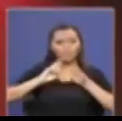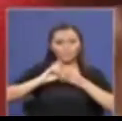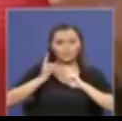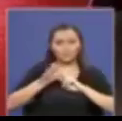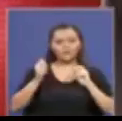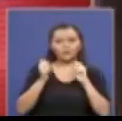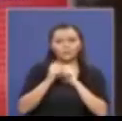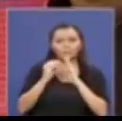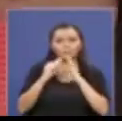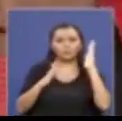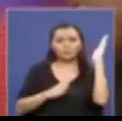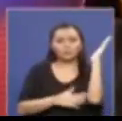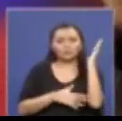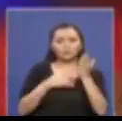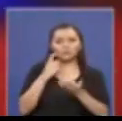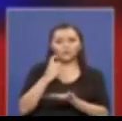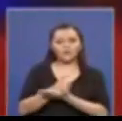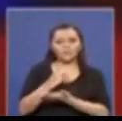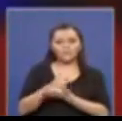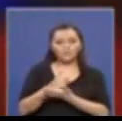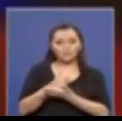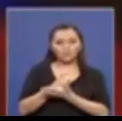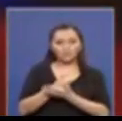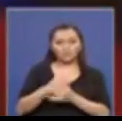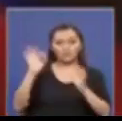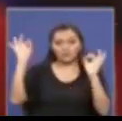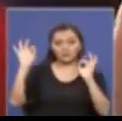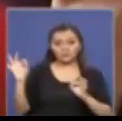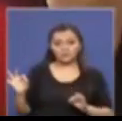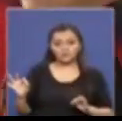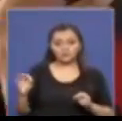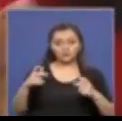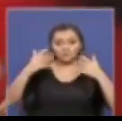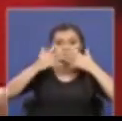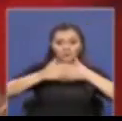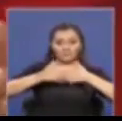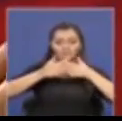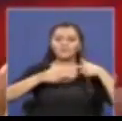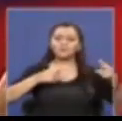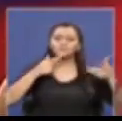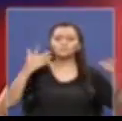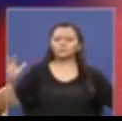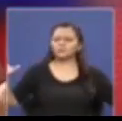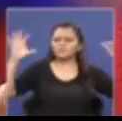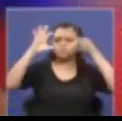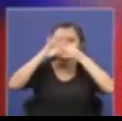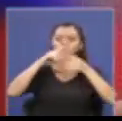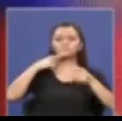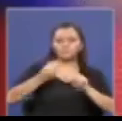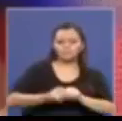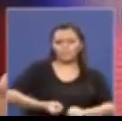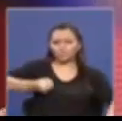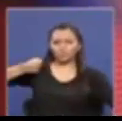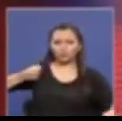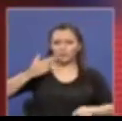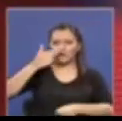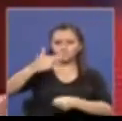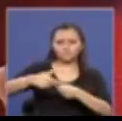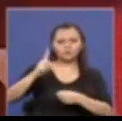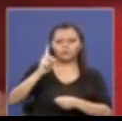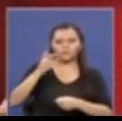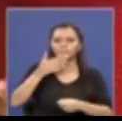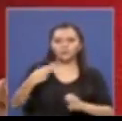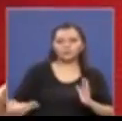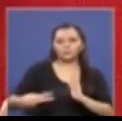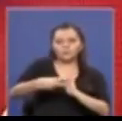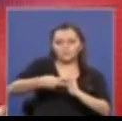camaroneras, llevar electricidad a las camaroneras para que no usen motores a diésel, sino motores